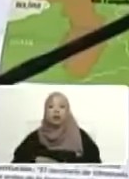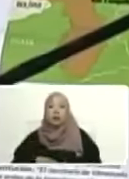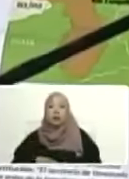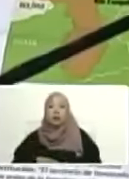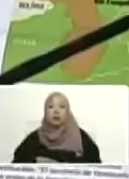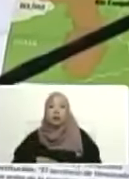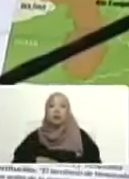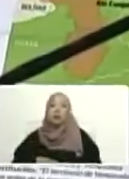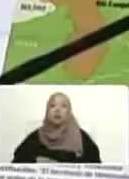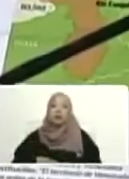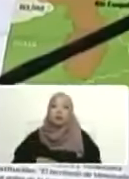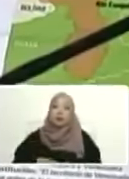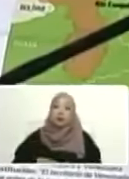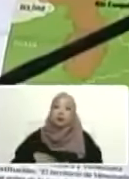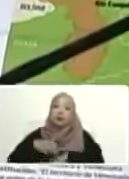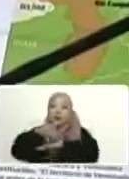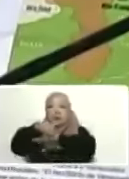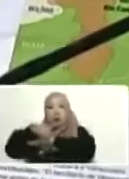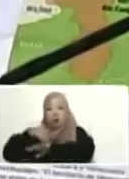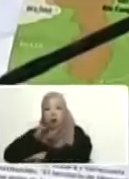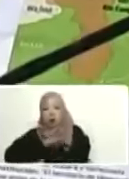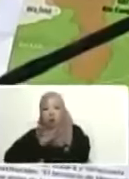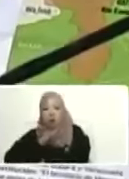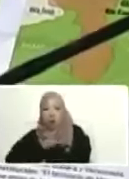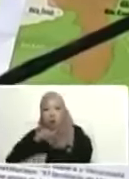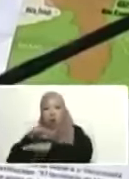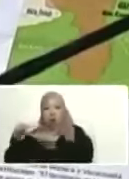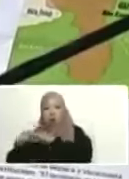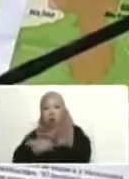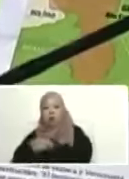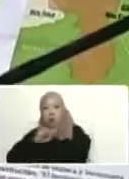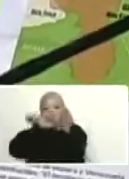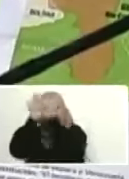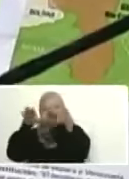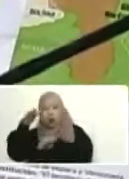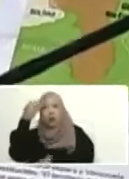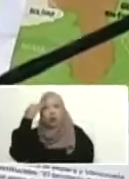del Imperio Británico. Estamos claros hasta ahí, ¿verdad?